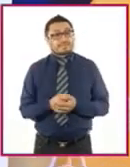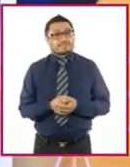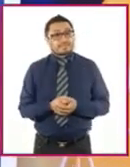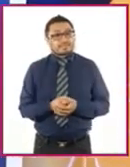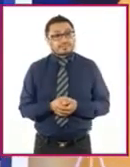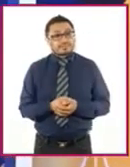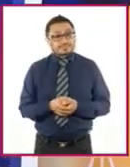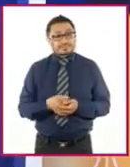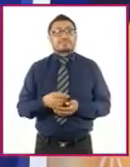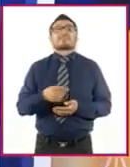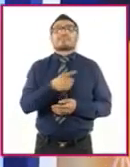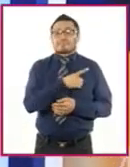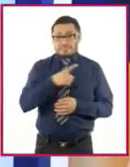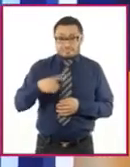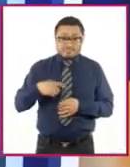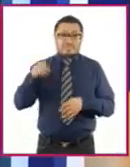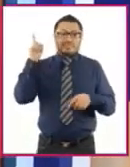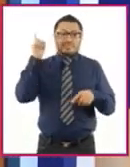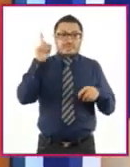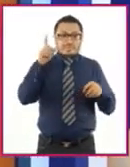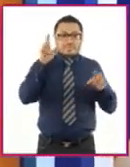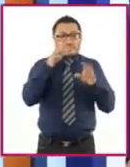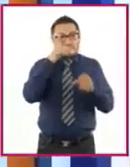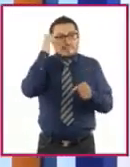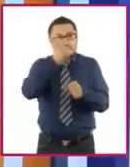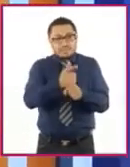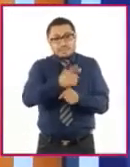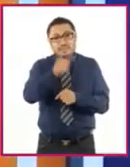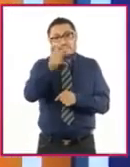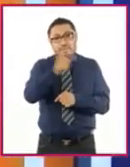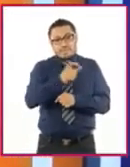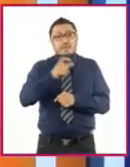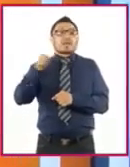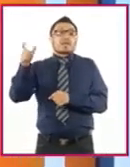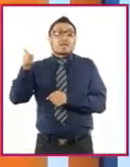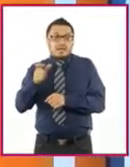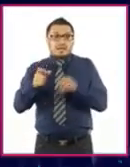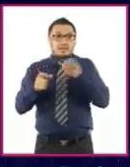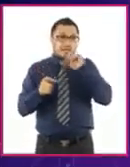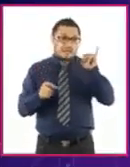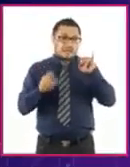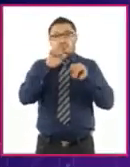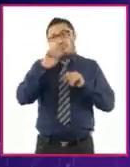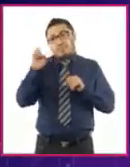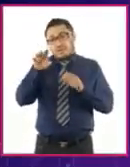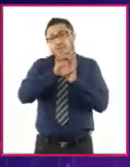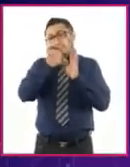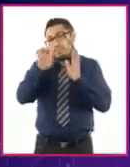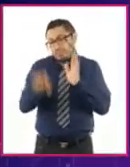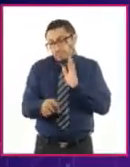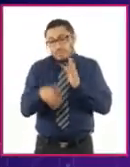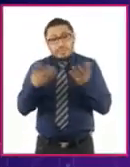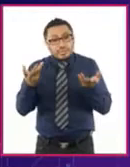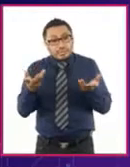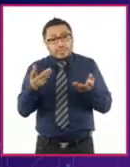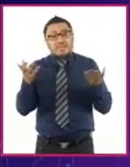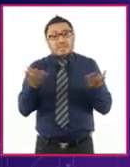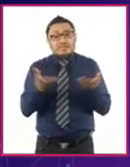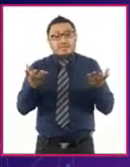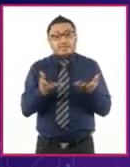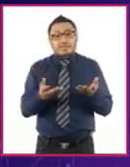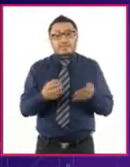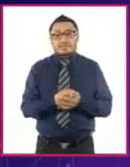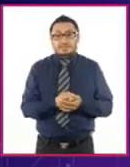Se tiene que despejar la incógnita en uno de los lados de la igualdad. En este caso, lo haremos del